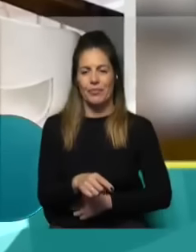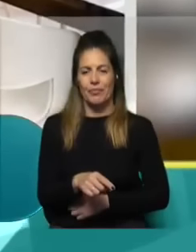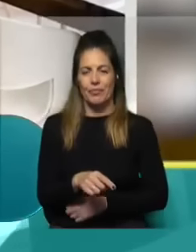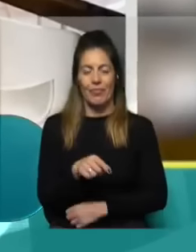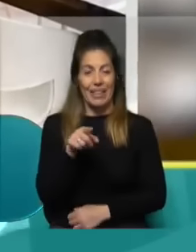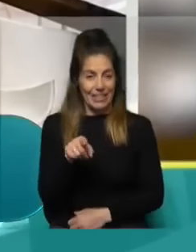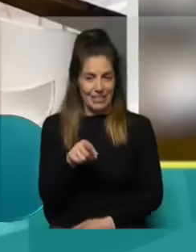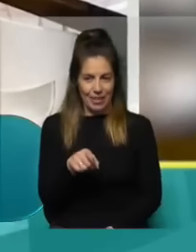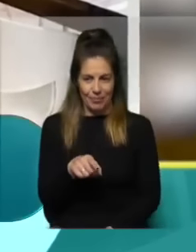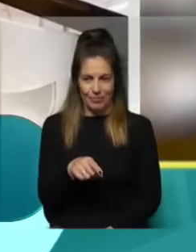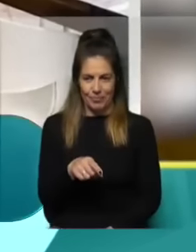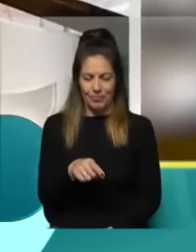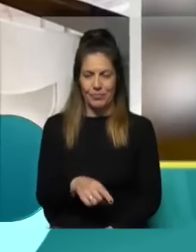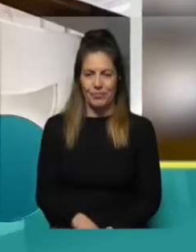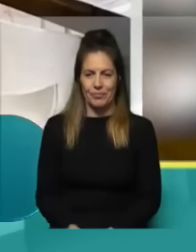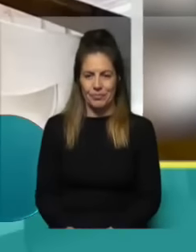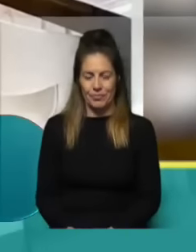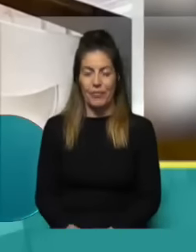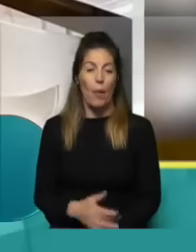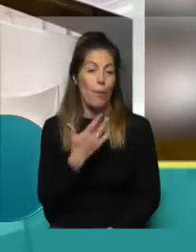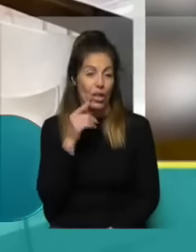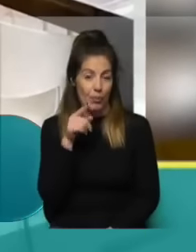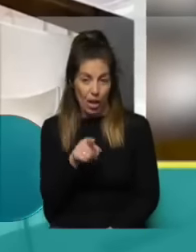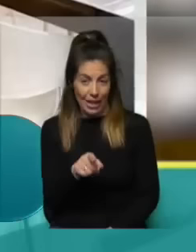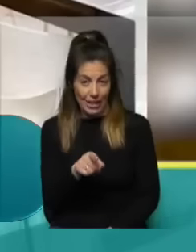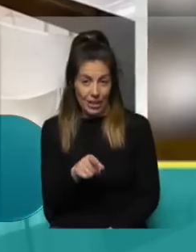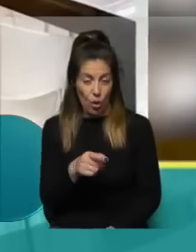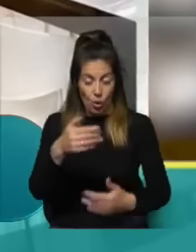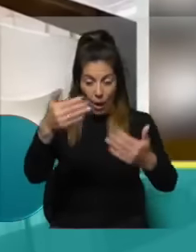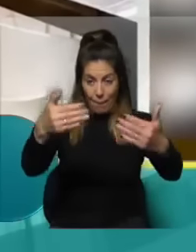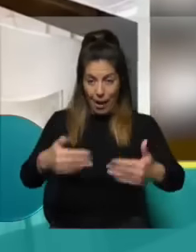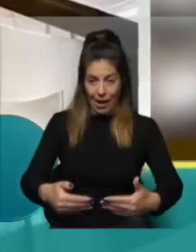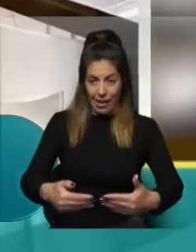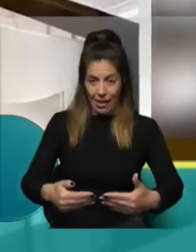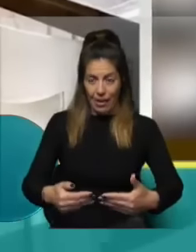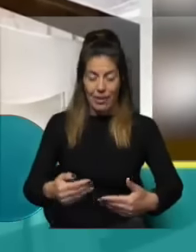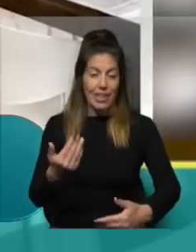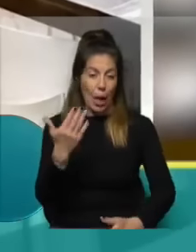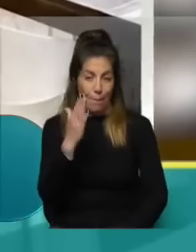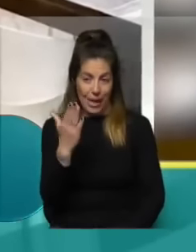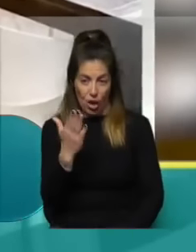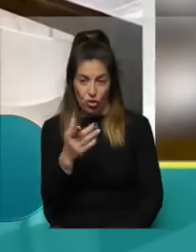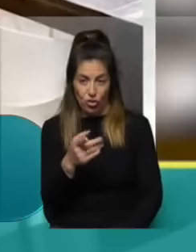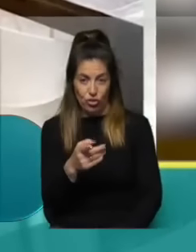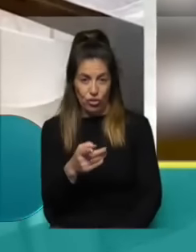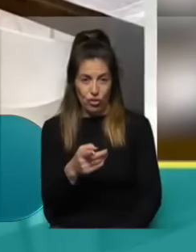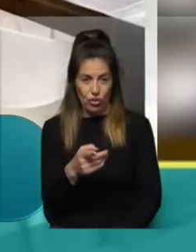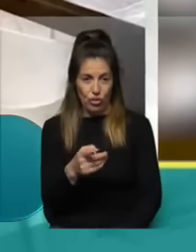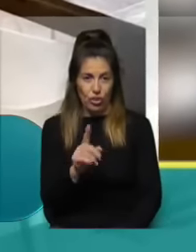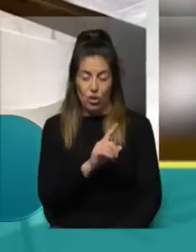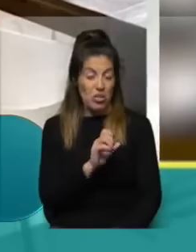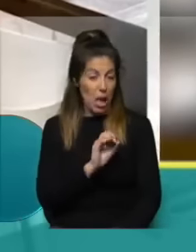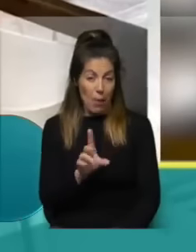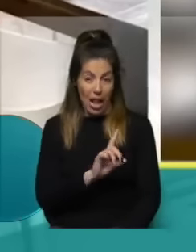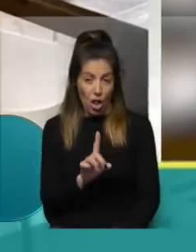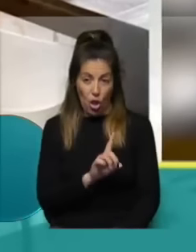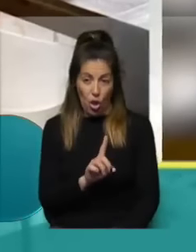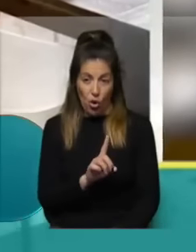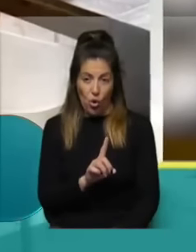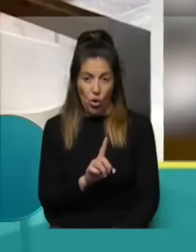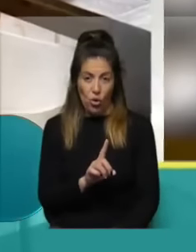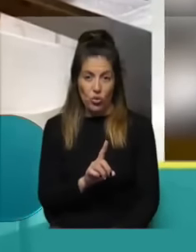¿Esa? Esa, sí. Por ejemplo, ahí hay una pared entera de espejos. Ah, sí. Bueno, no está mal. Es una...